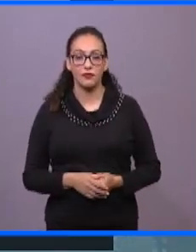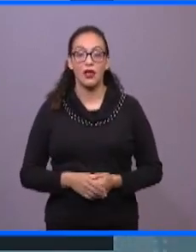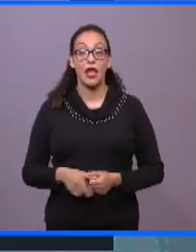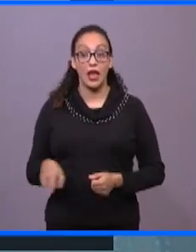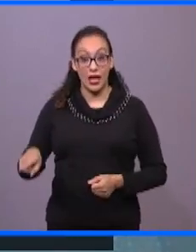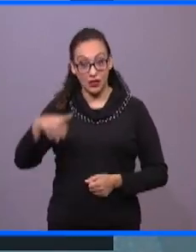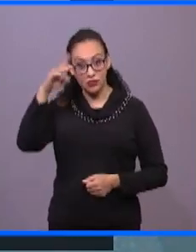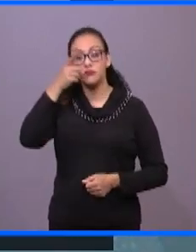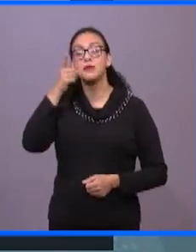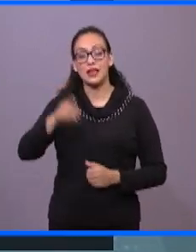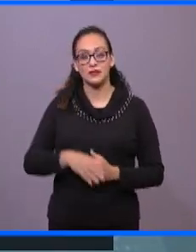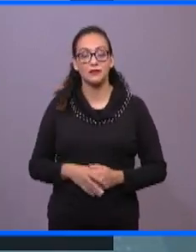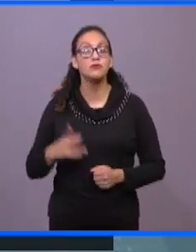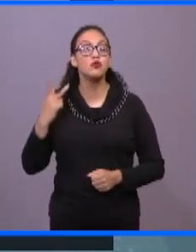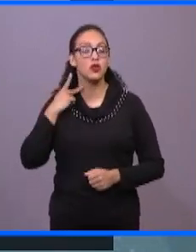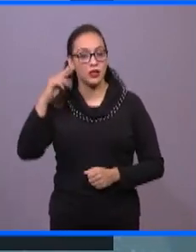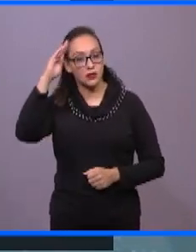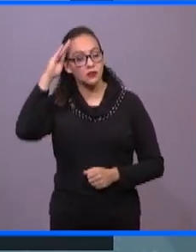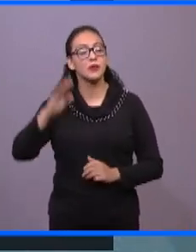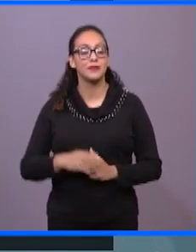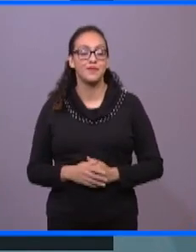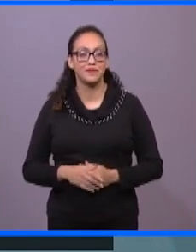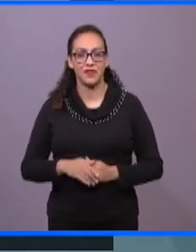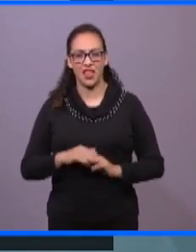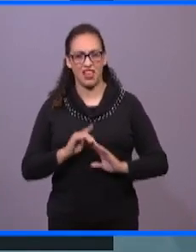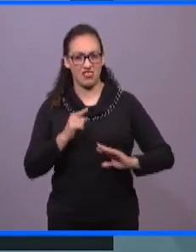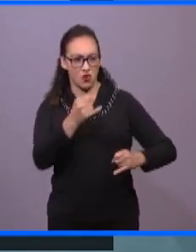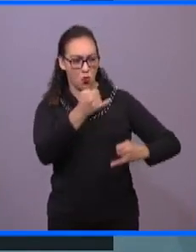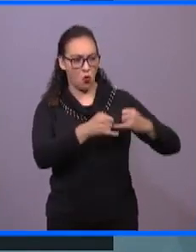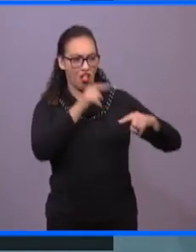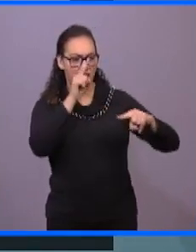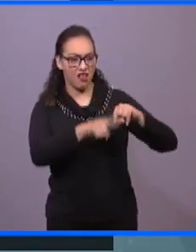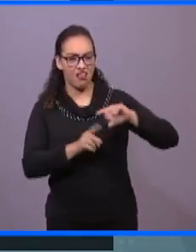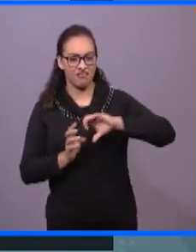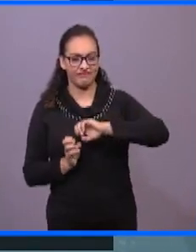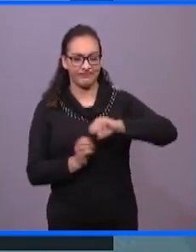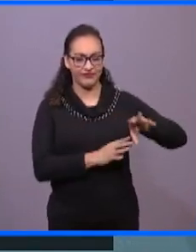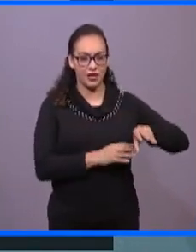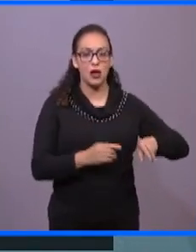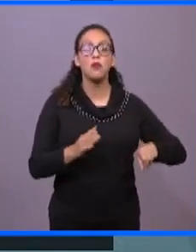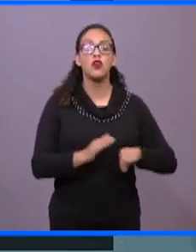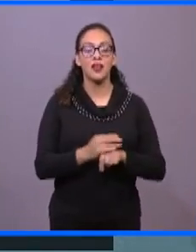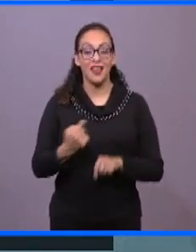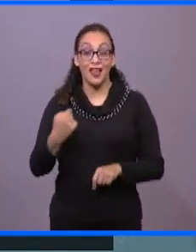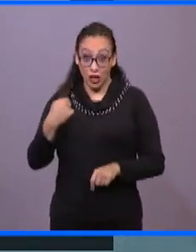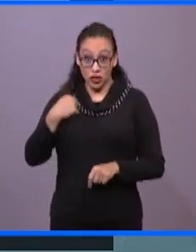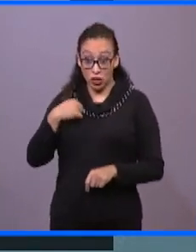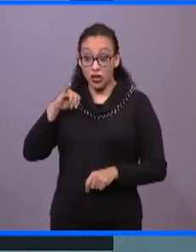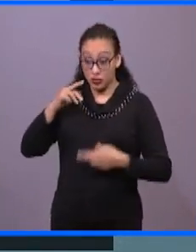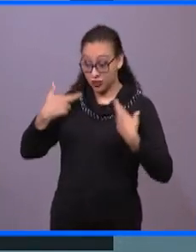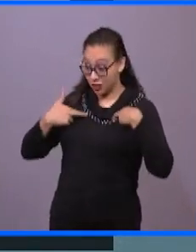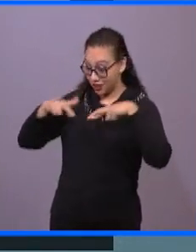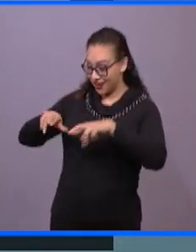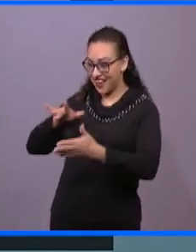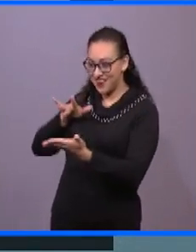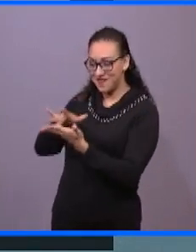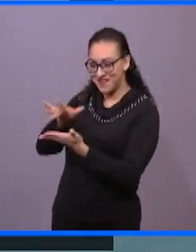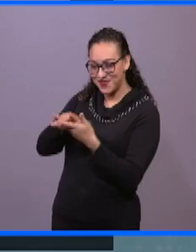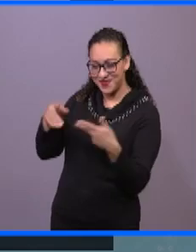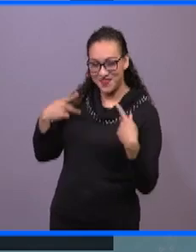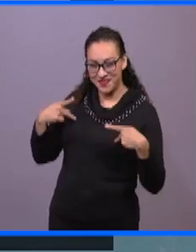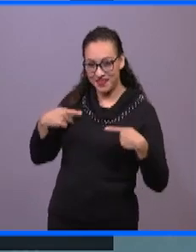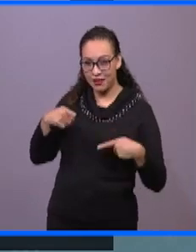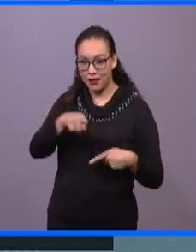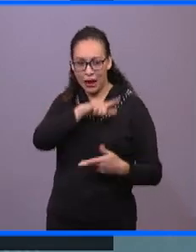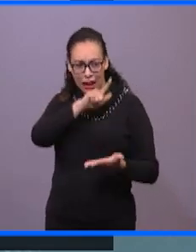los jueces porque los jueces son obstáculos para que yo, a nombre del pueblo, pueda tomar la totalidad